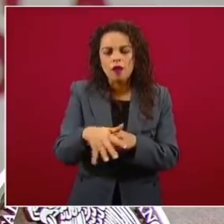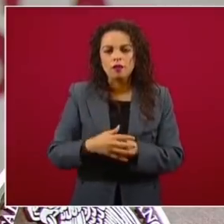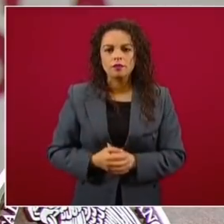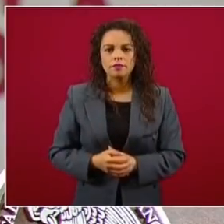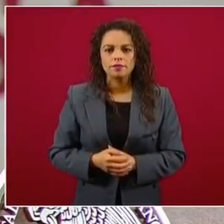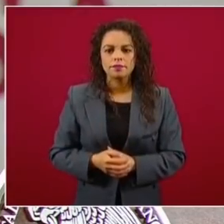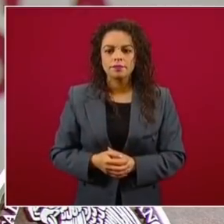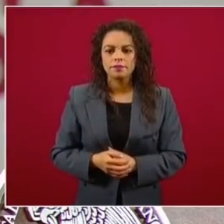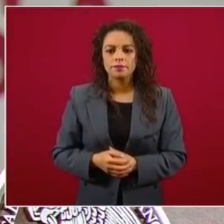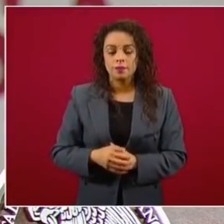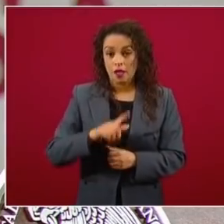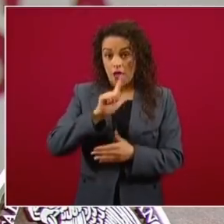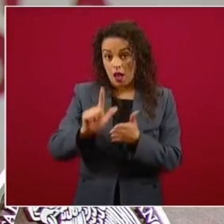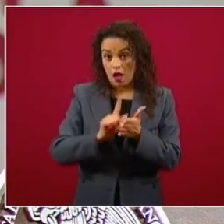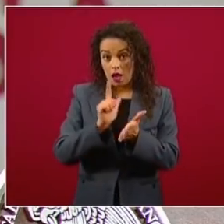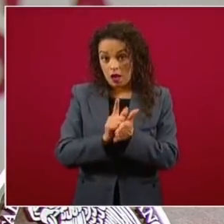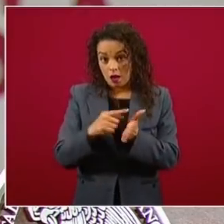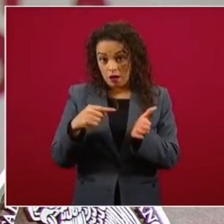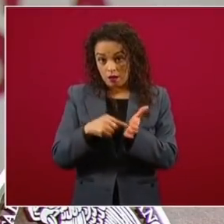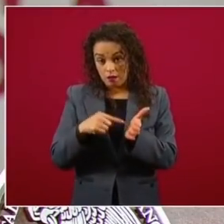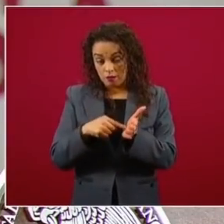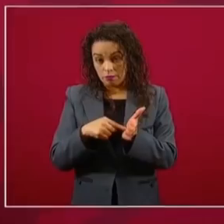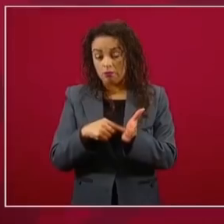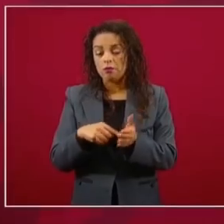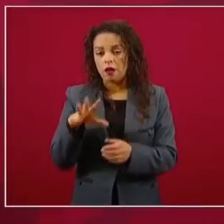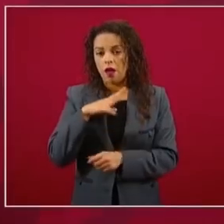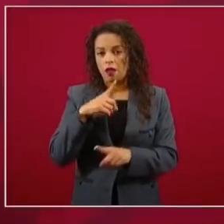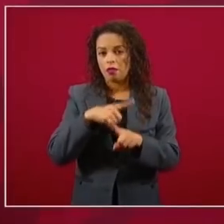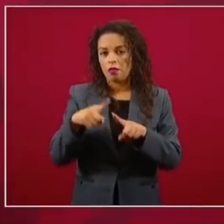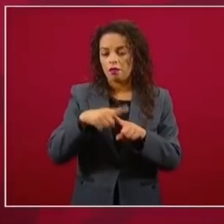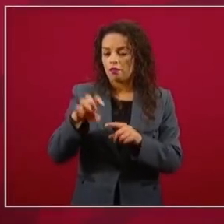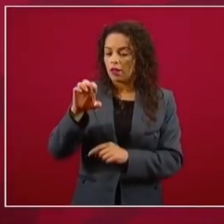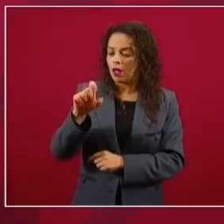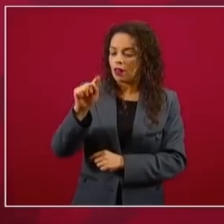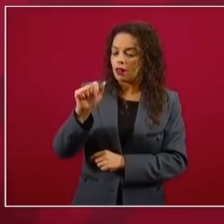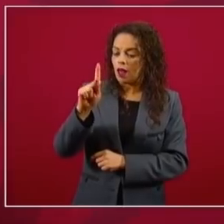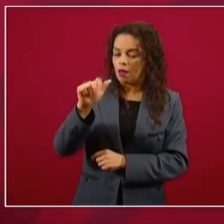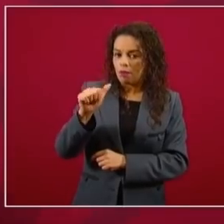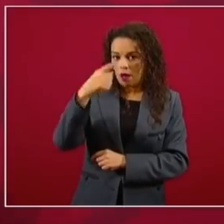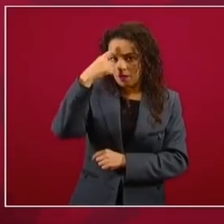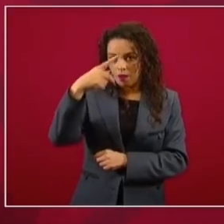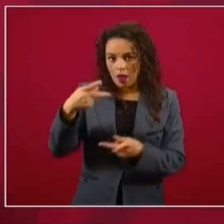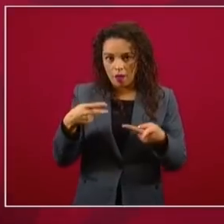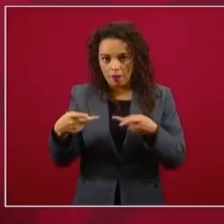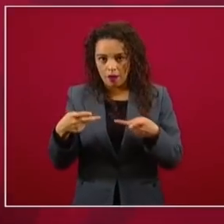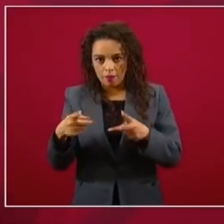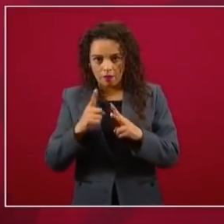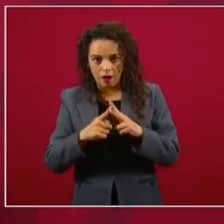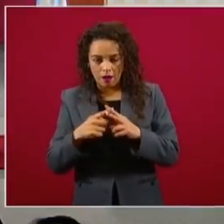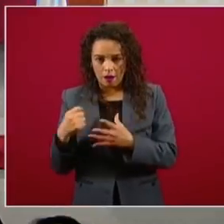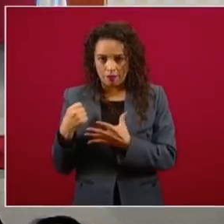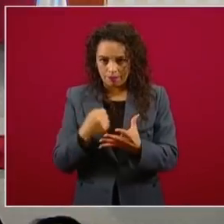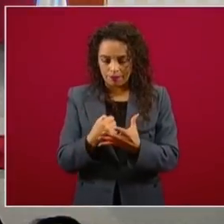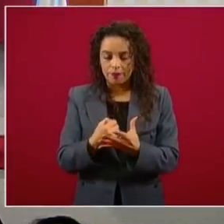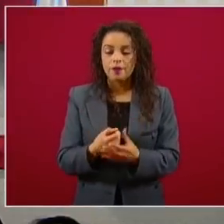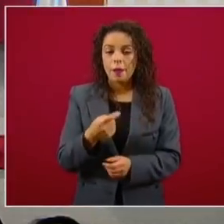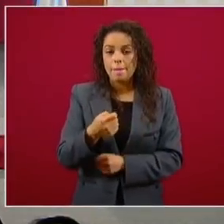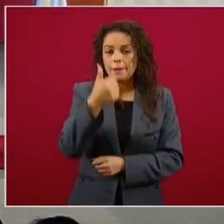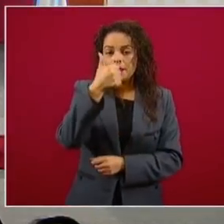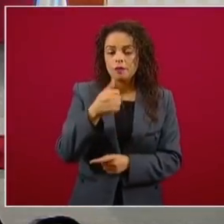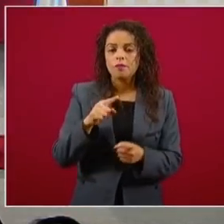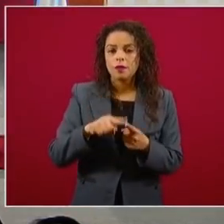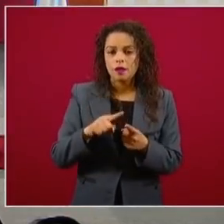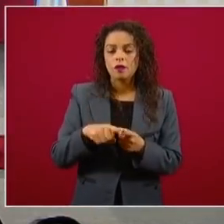De acuerdo a la ley, lleva diversas etapas la preparación del paquete económico. La primera, en abril, se tiene que entregar de